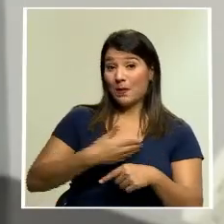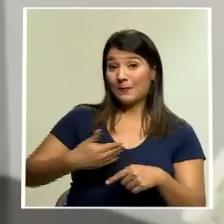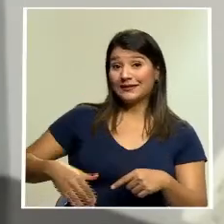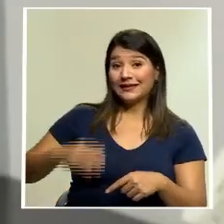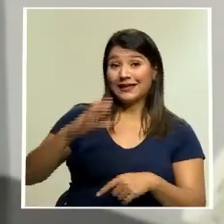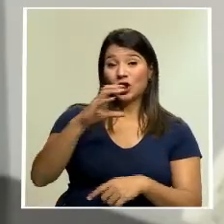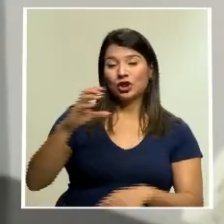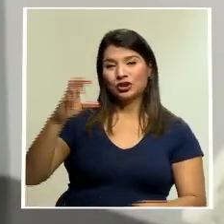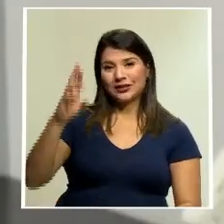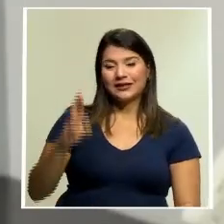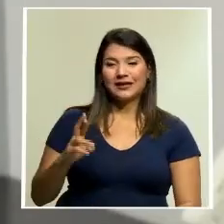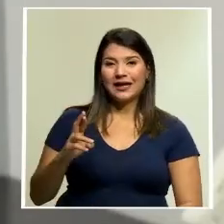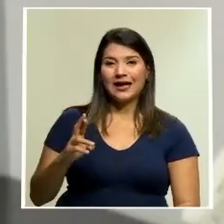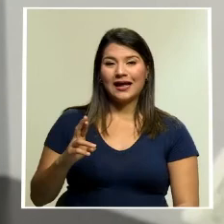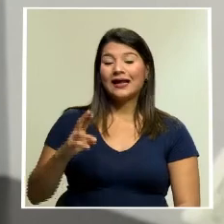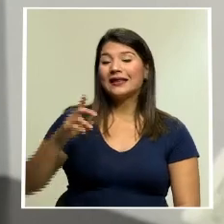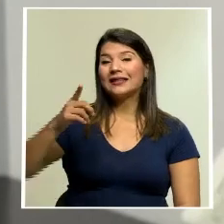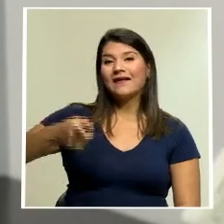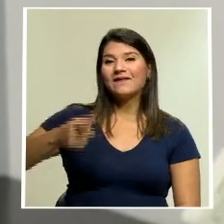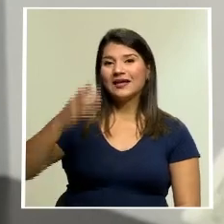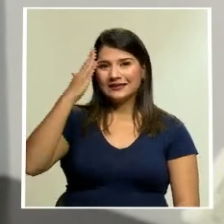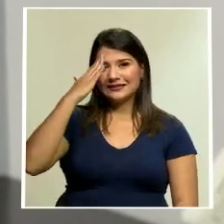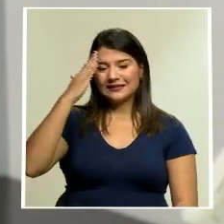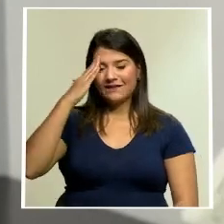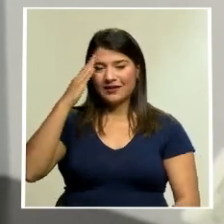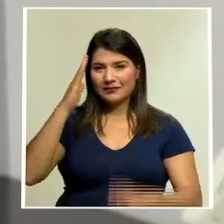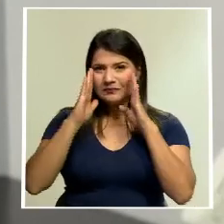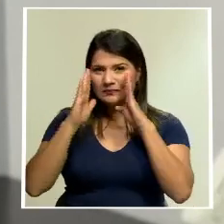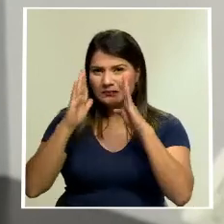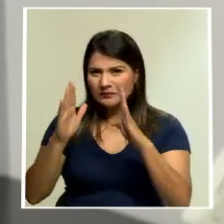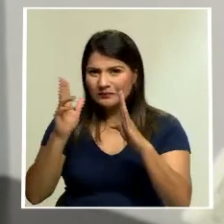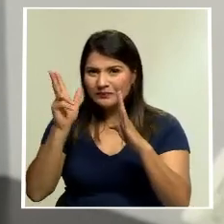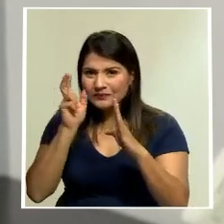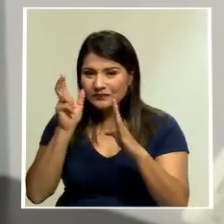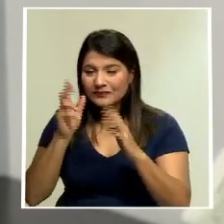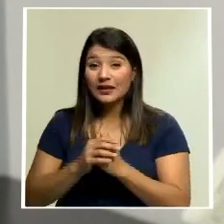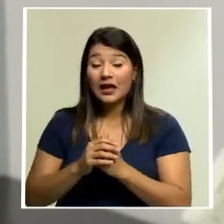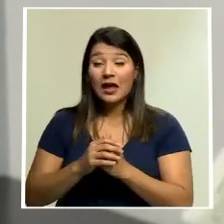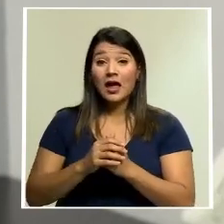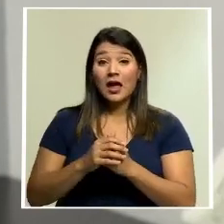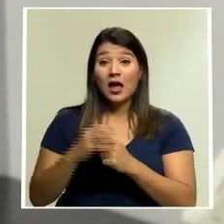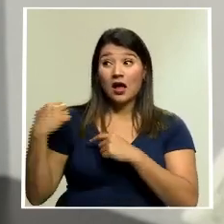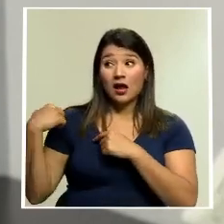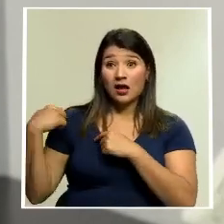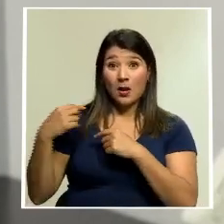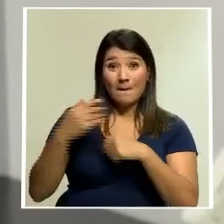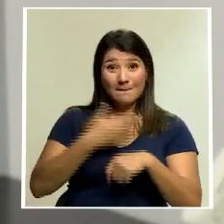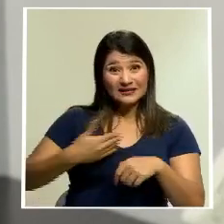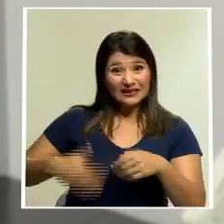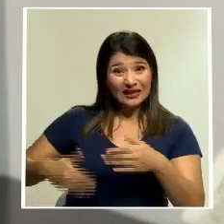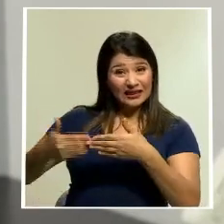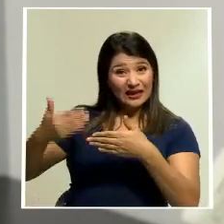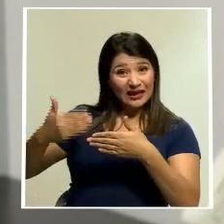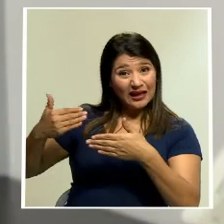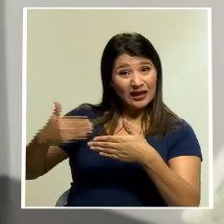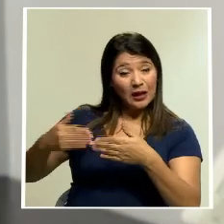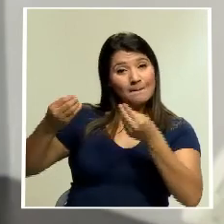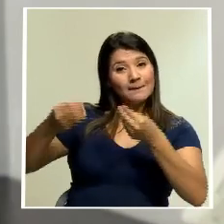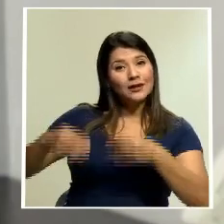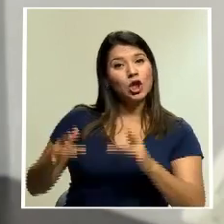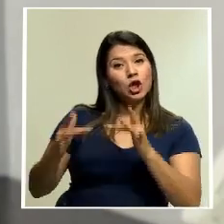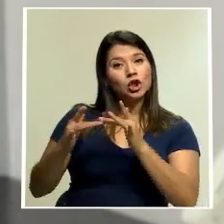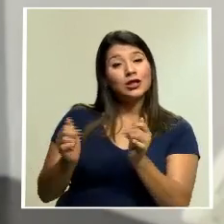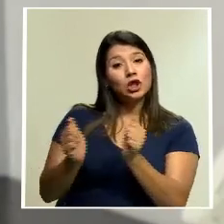de la República tiene que saber escuchar. Los últimos presidentes han perdido el contacto